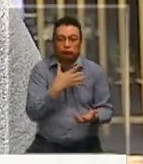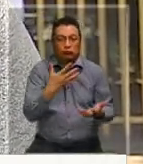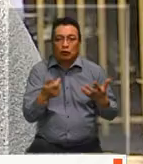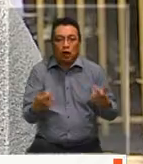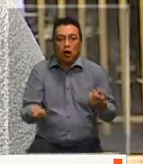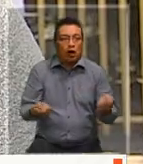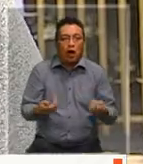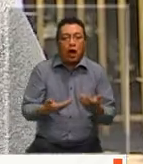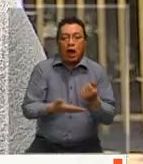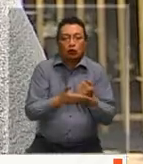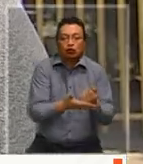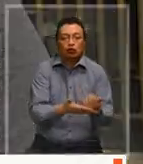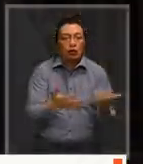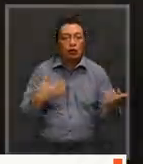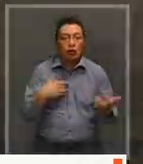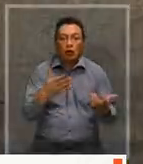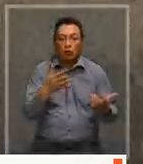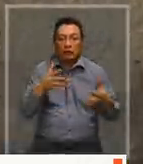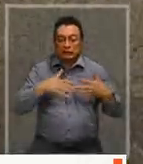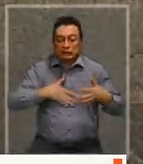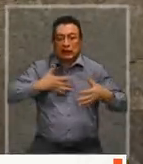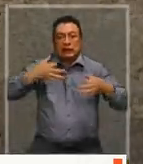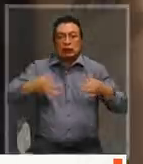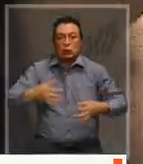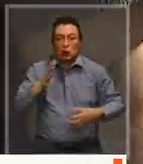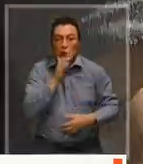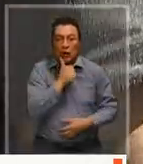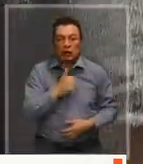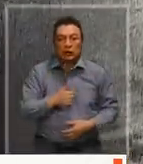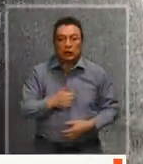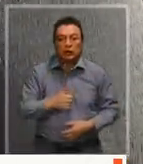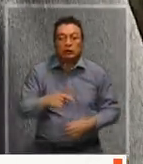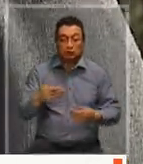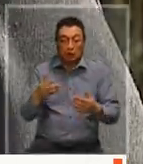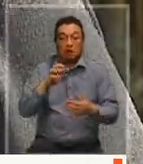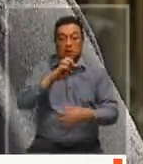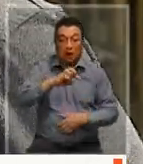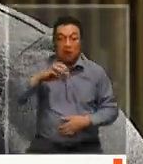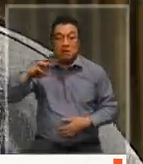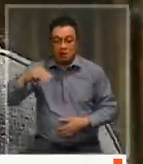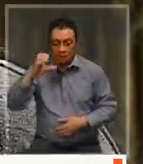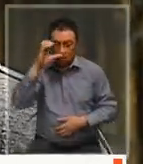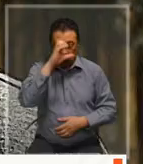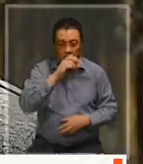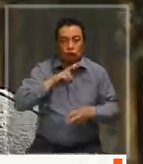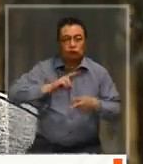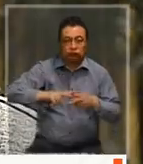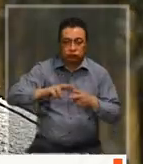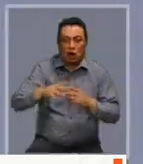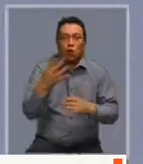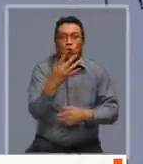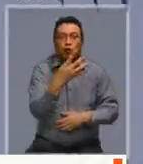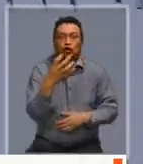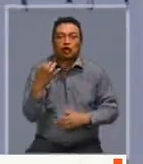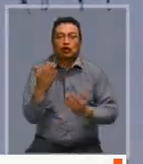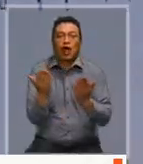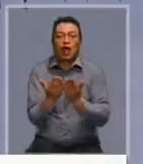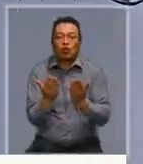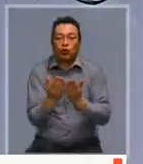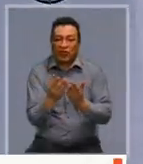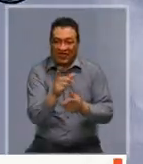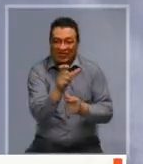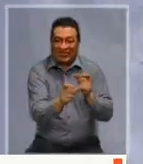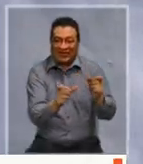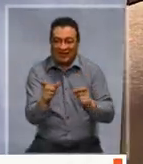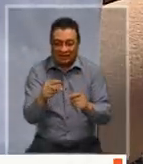para que nos digan nos sentamos seguro apoderados buscan una solución urgente para los 400 estudiantes que entraran a clases